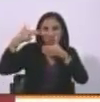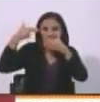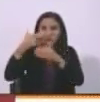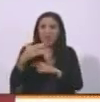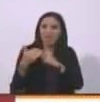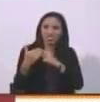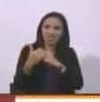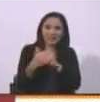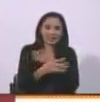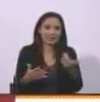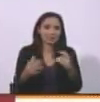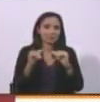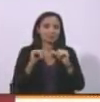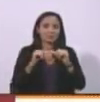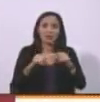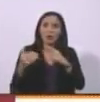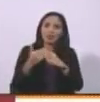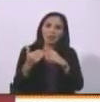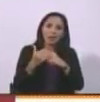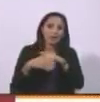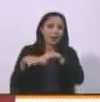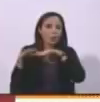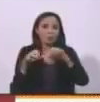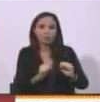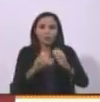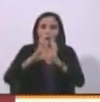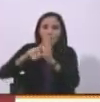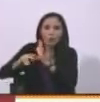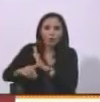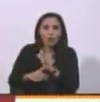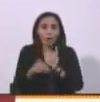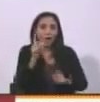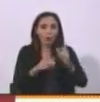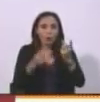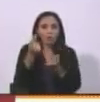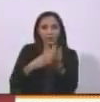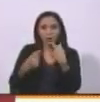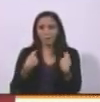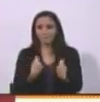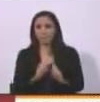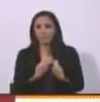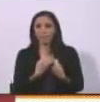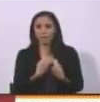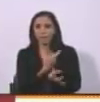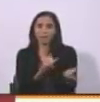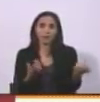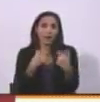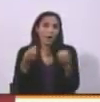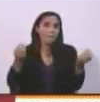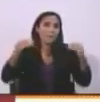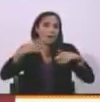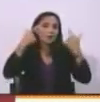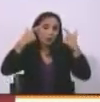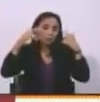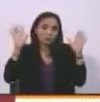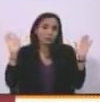Atacando a nuestra patria, tomando parte de quienes le meten plata en el bolsillo y le dan, vaya usted a saber qué cosa. Se vuelve como loco.